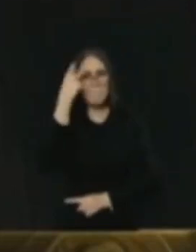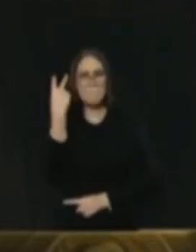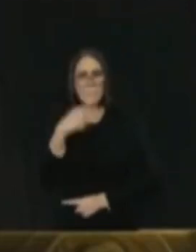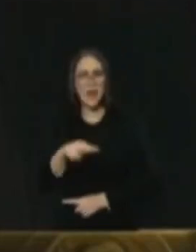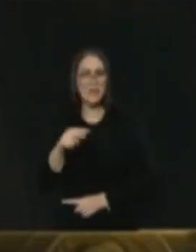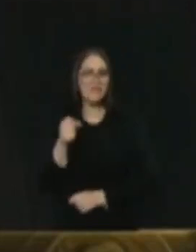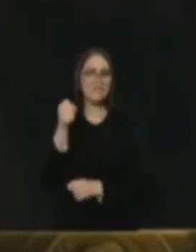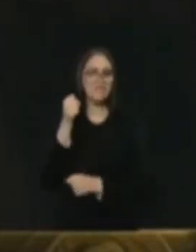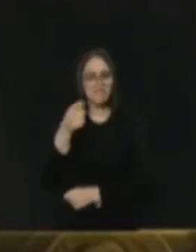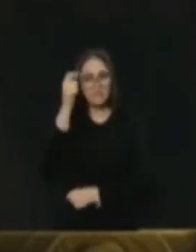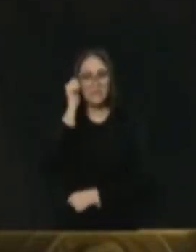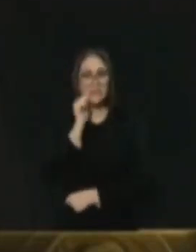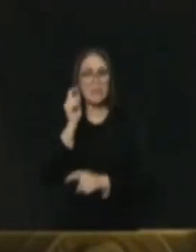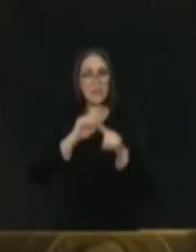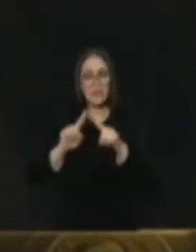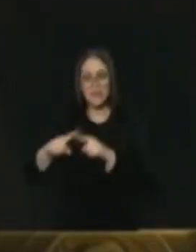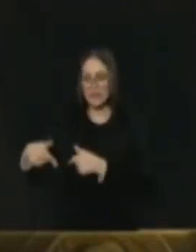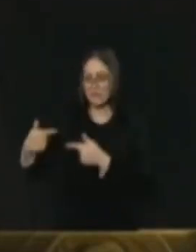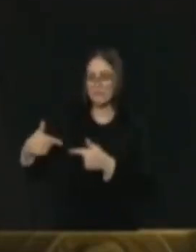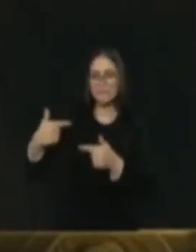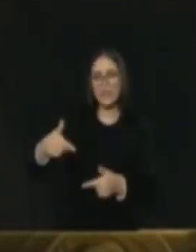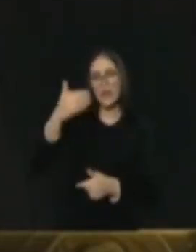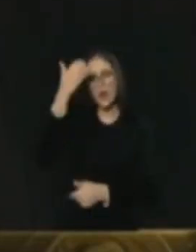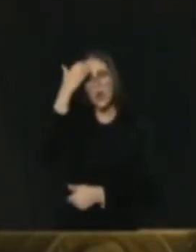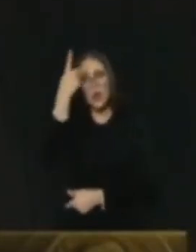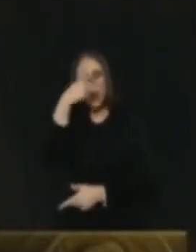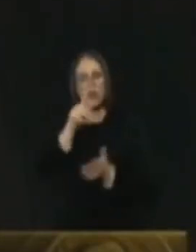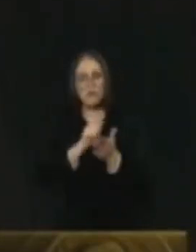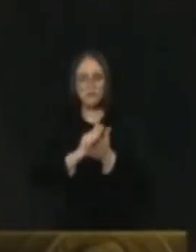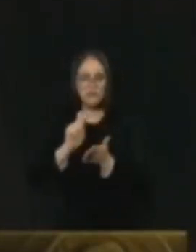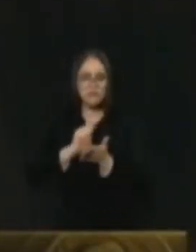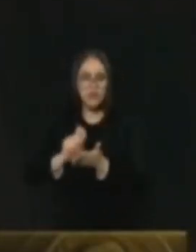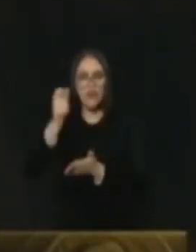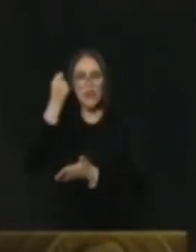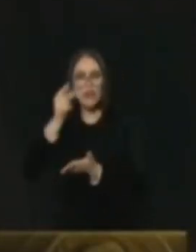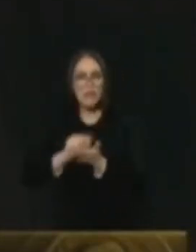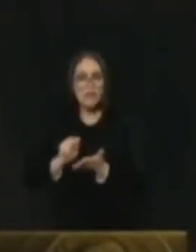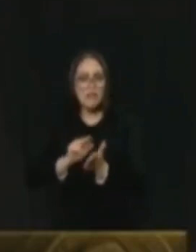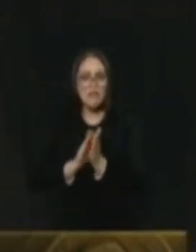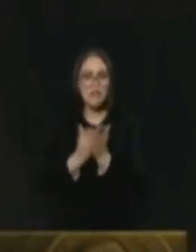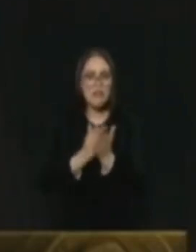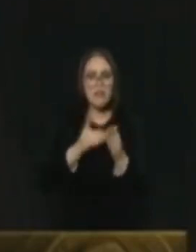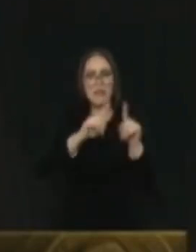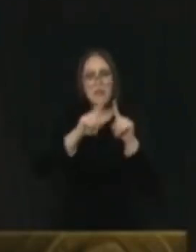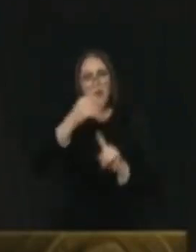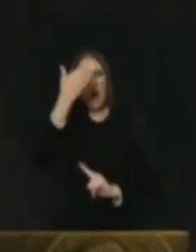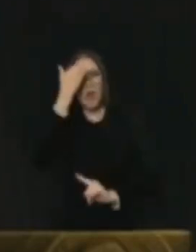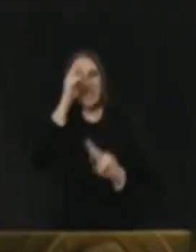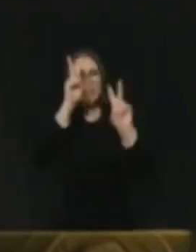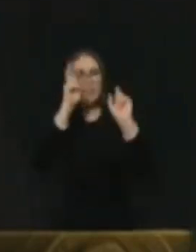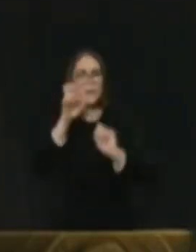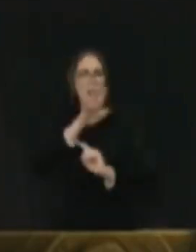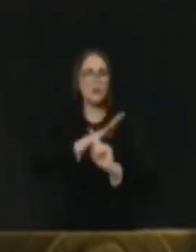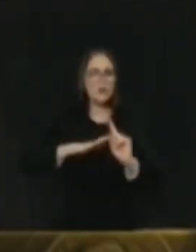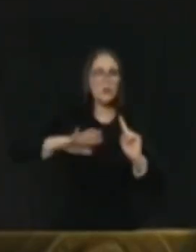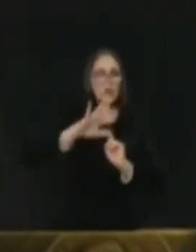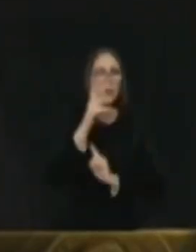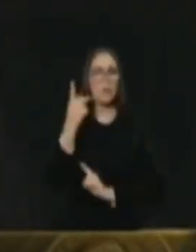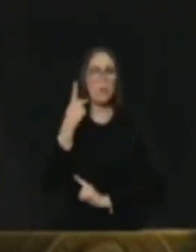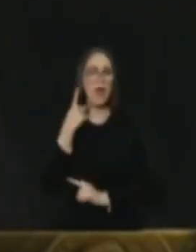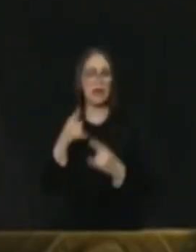generaciones que por medio de sus obras han podido conocer el contexto político e histórico de ese otro México, el de los